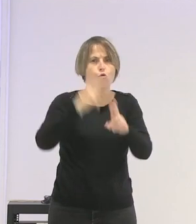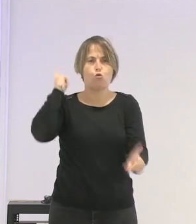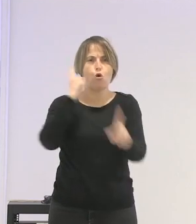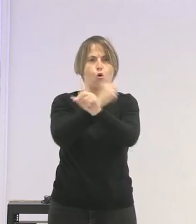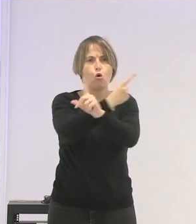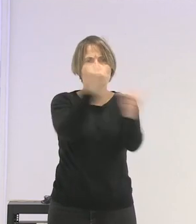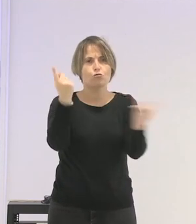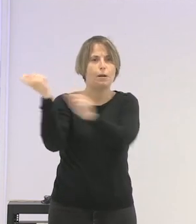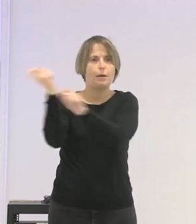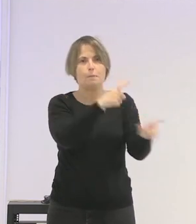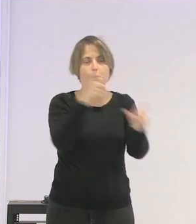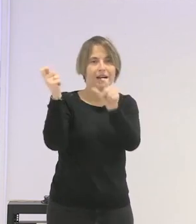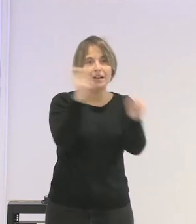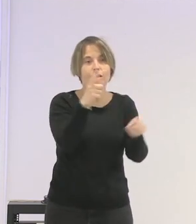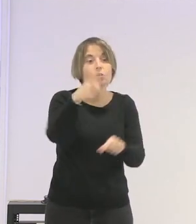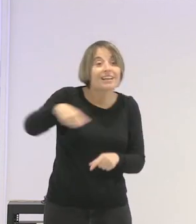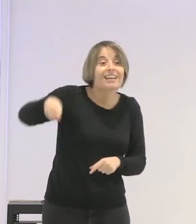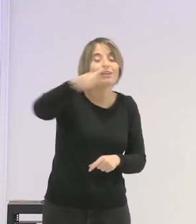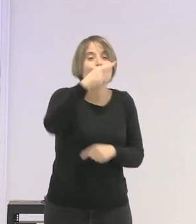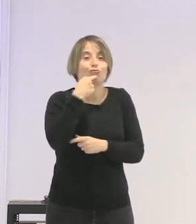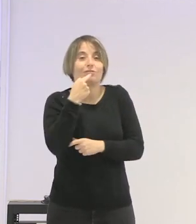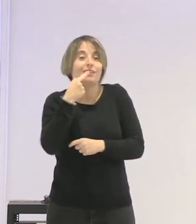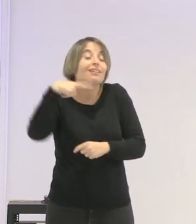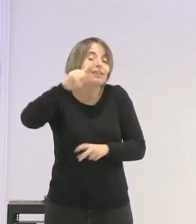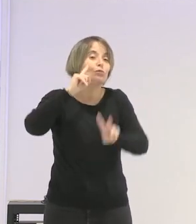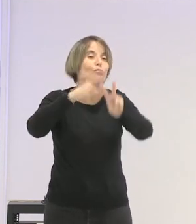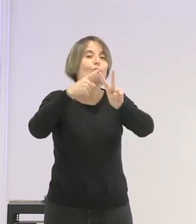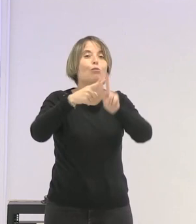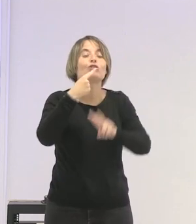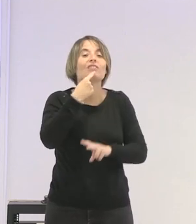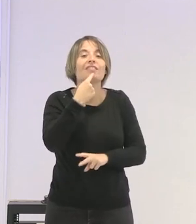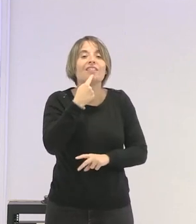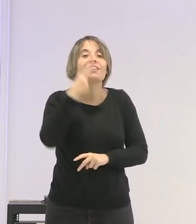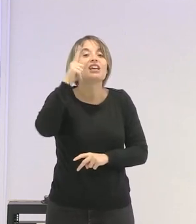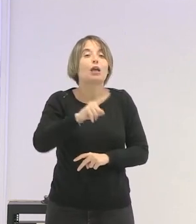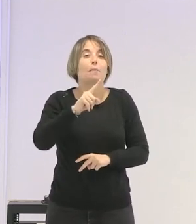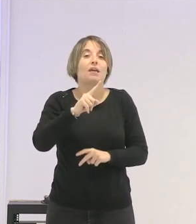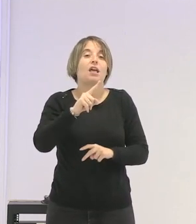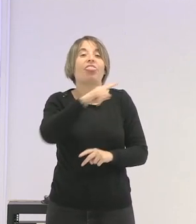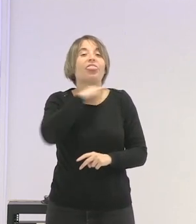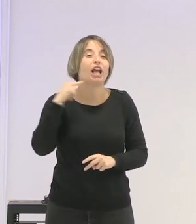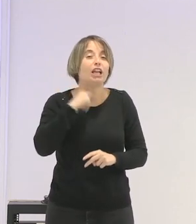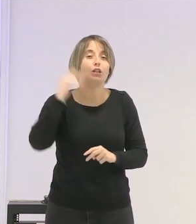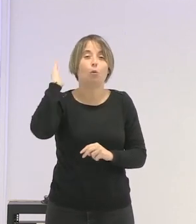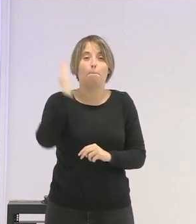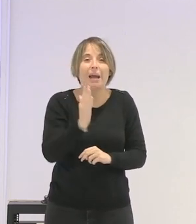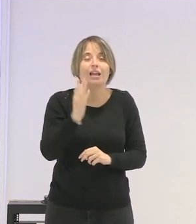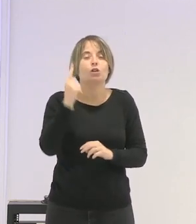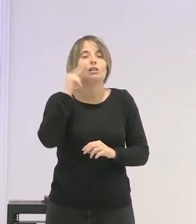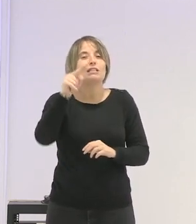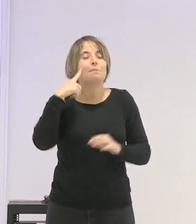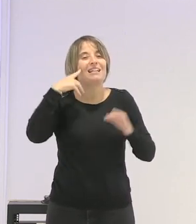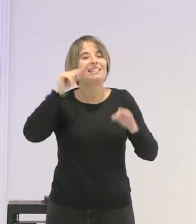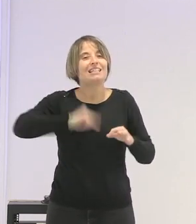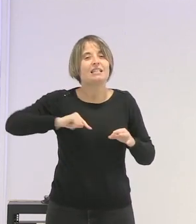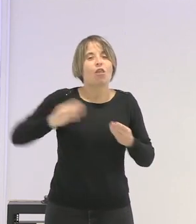la inmigración, que para ellos también asegura menores índices de criminalidad, ¿no? Todo el rato agitan esta sensación de